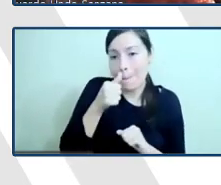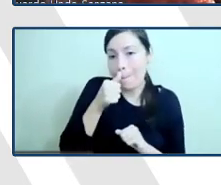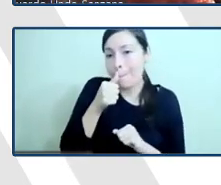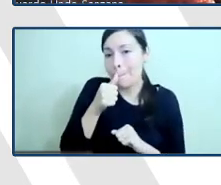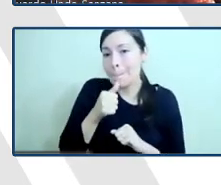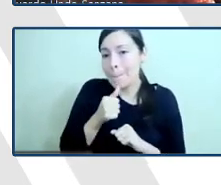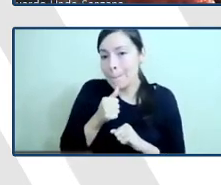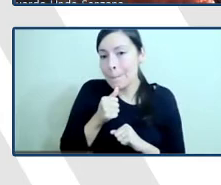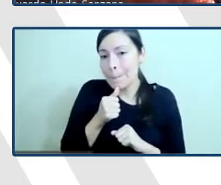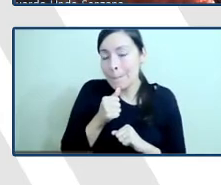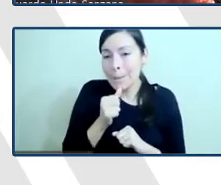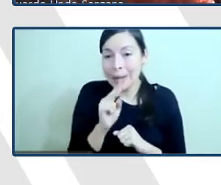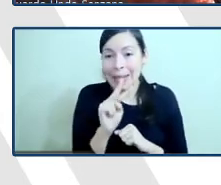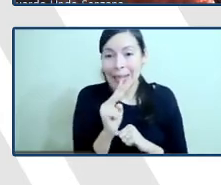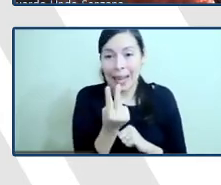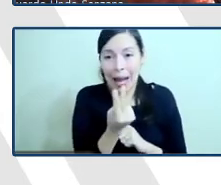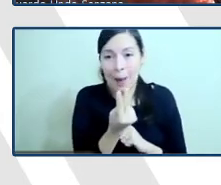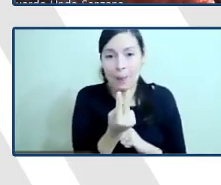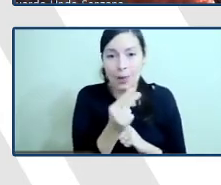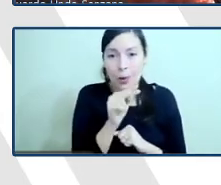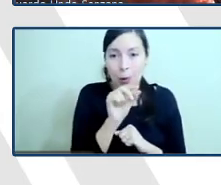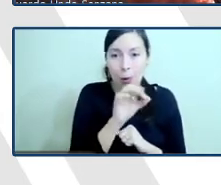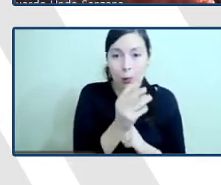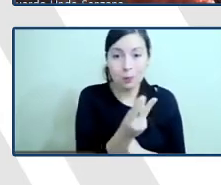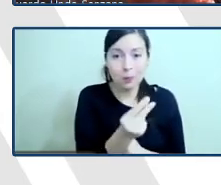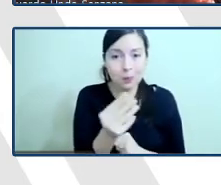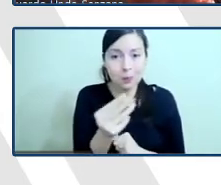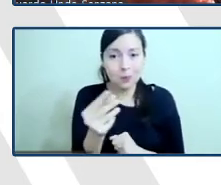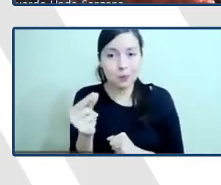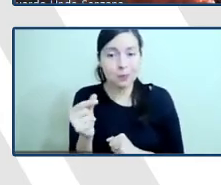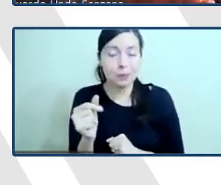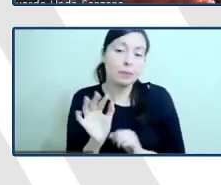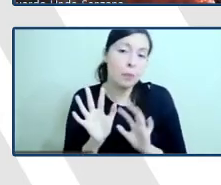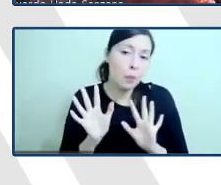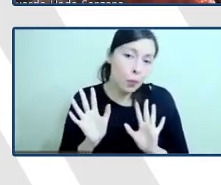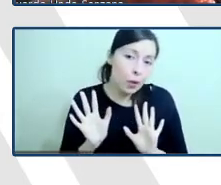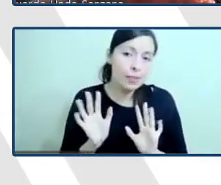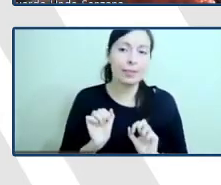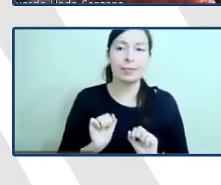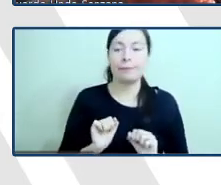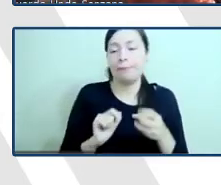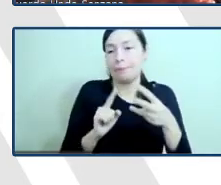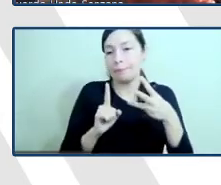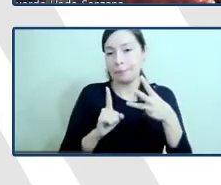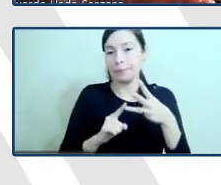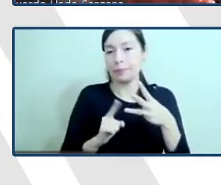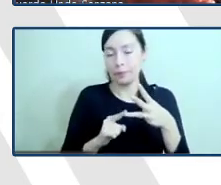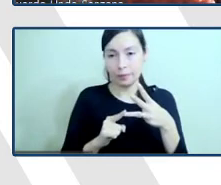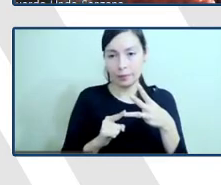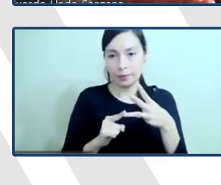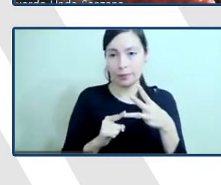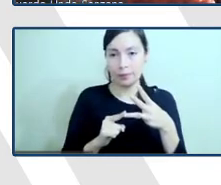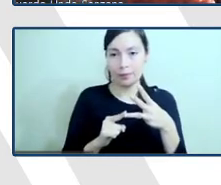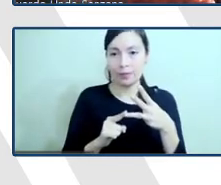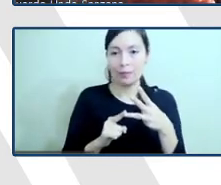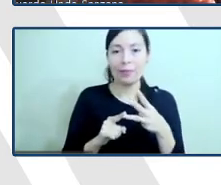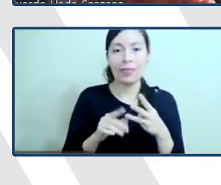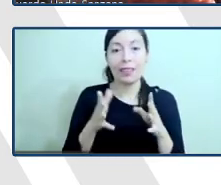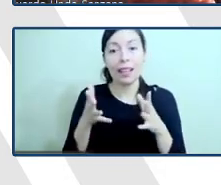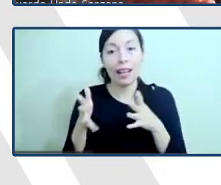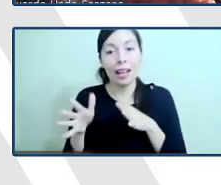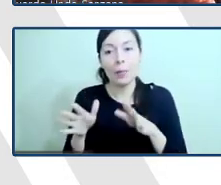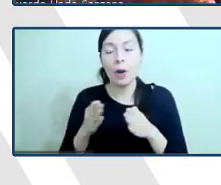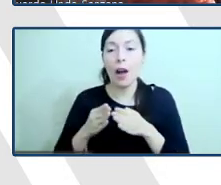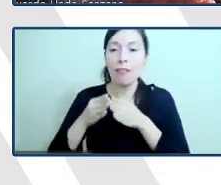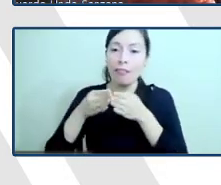sistema de telescopios o algo así, si es que alguien llegaba a conocer las coordenadas. La tercera posibilidad es que esto haya sido observado desde un